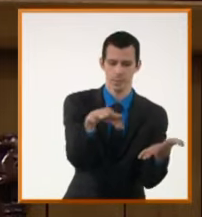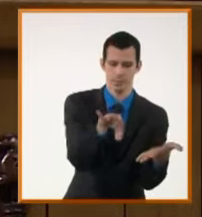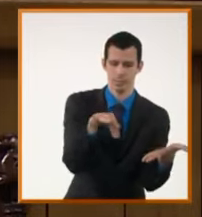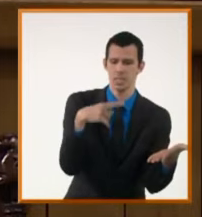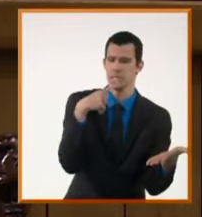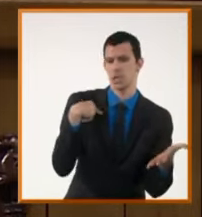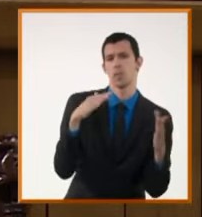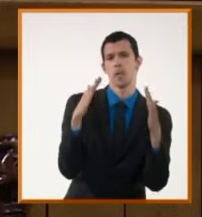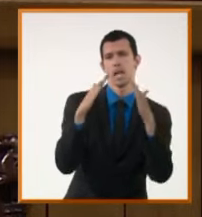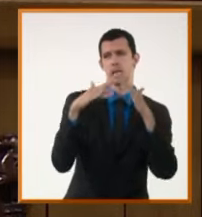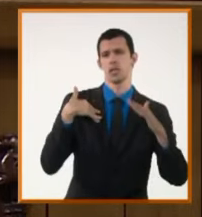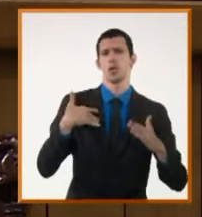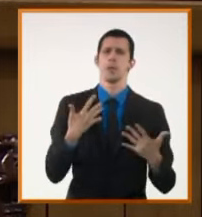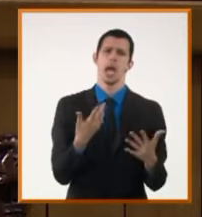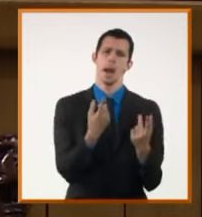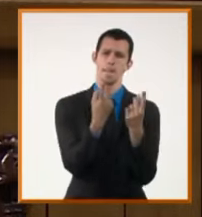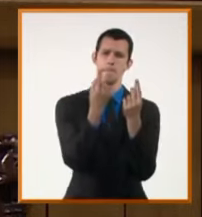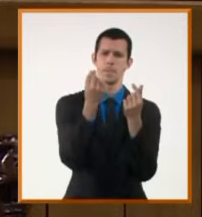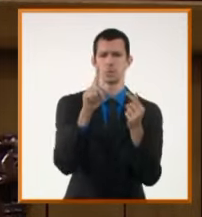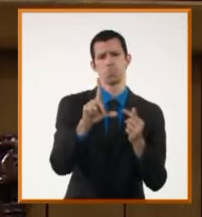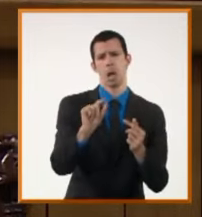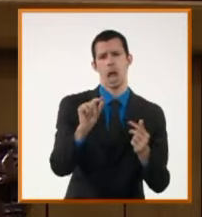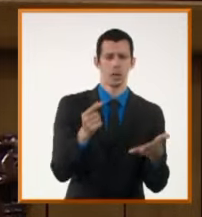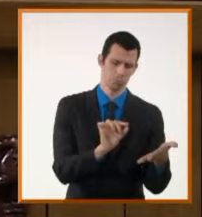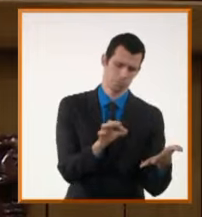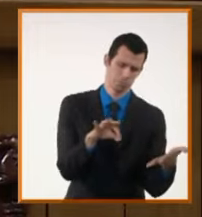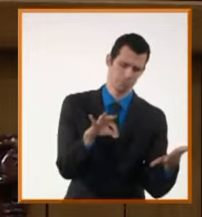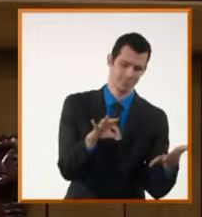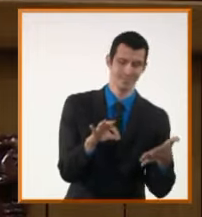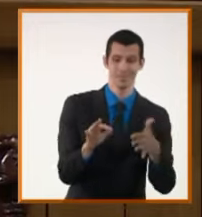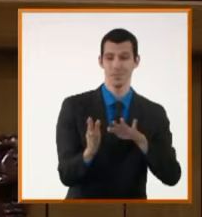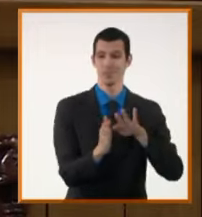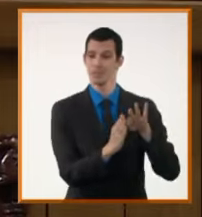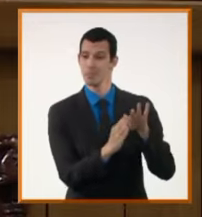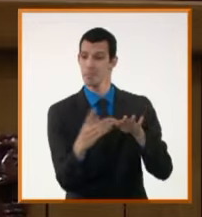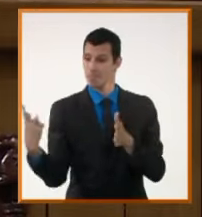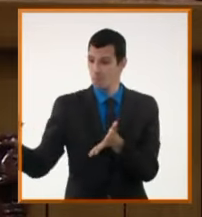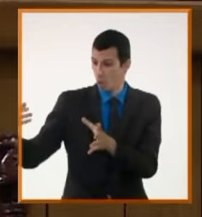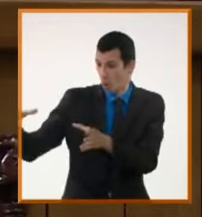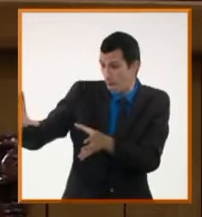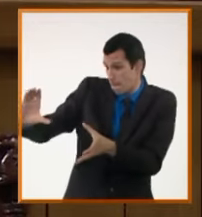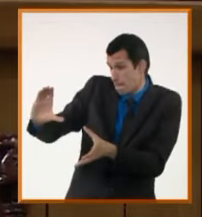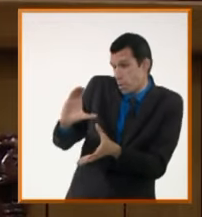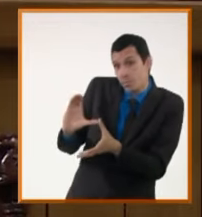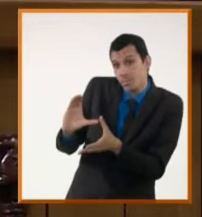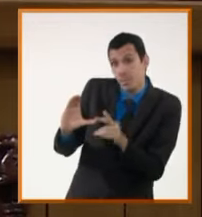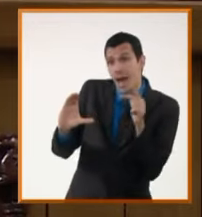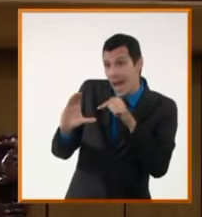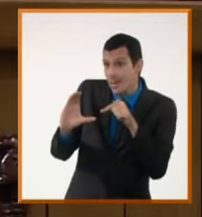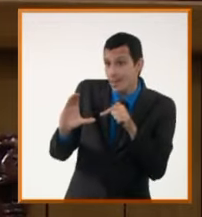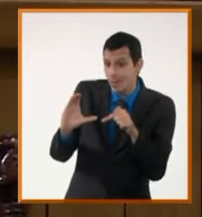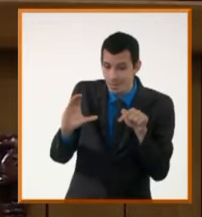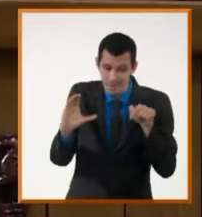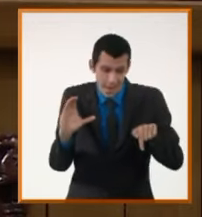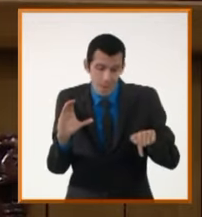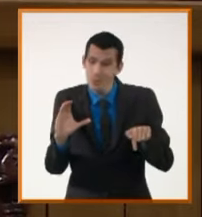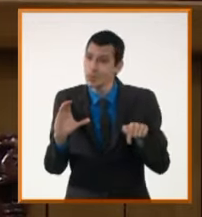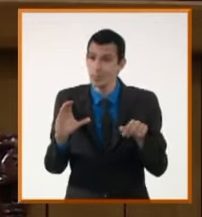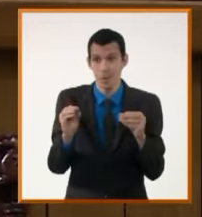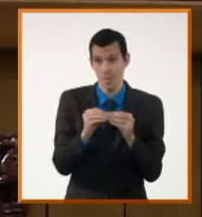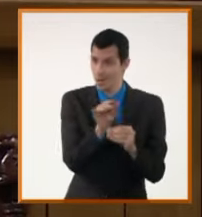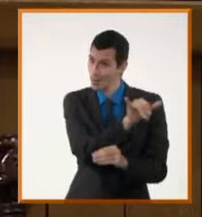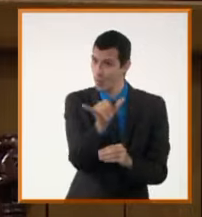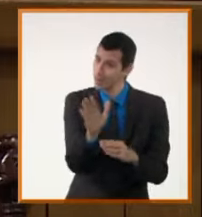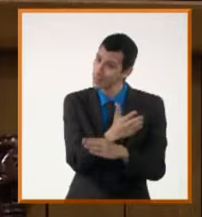un precio que no fue el real en que se ejecutó esa transición. Y por tanto, de esa manera también se está evadiendo los impuestos que